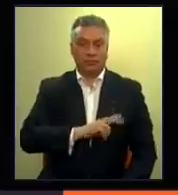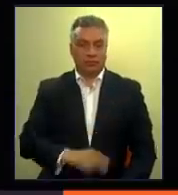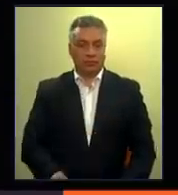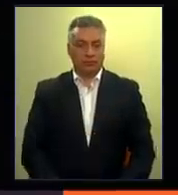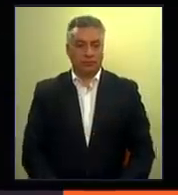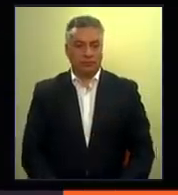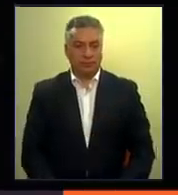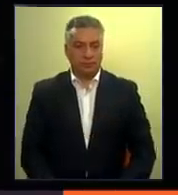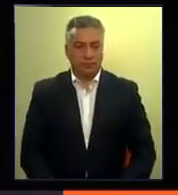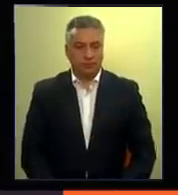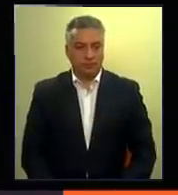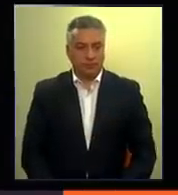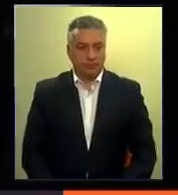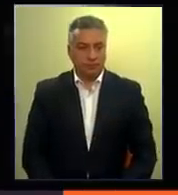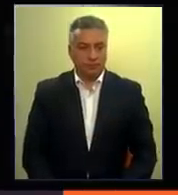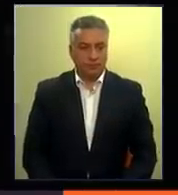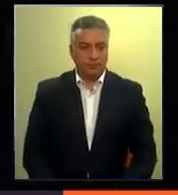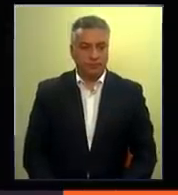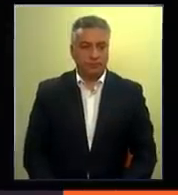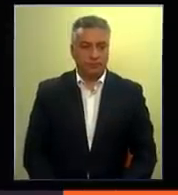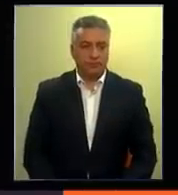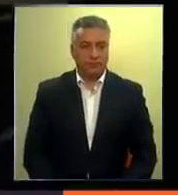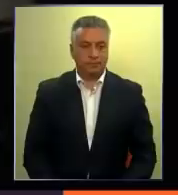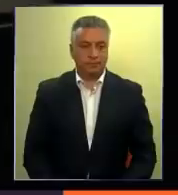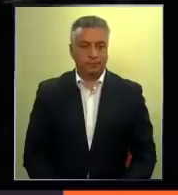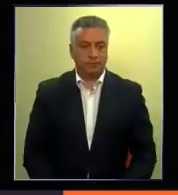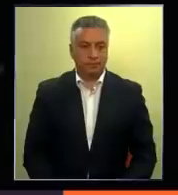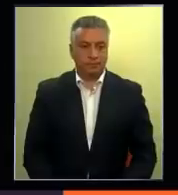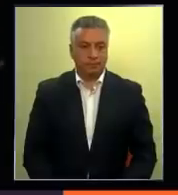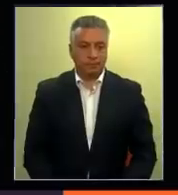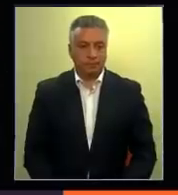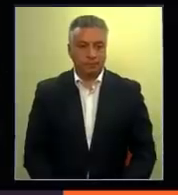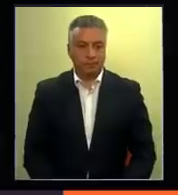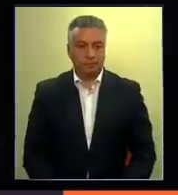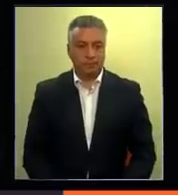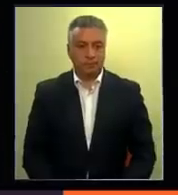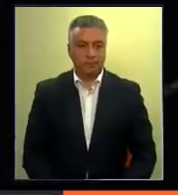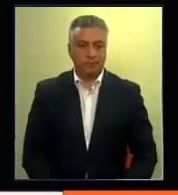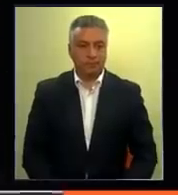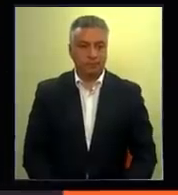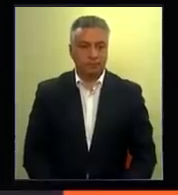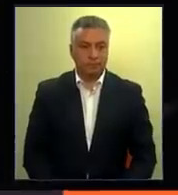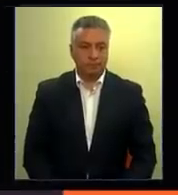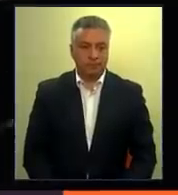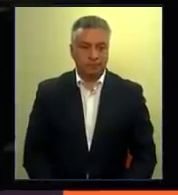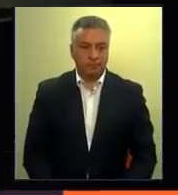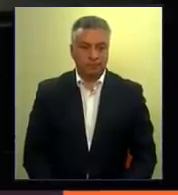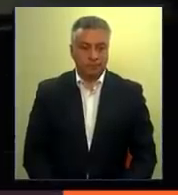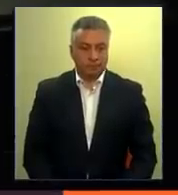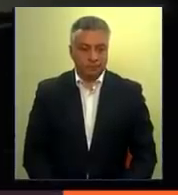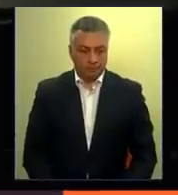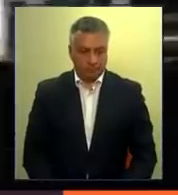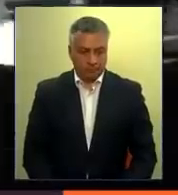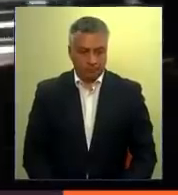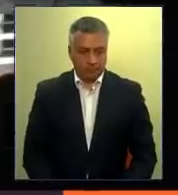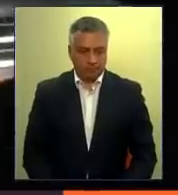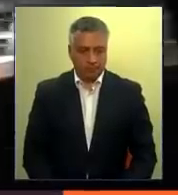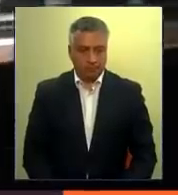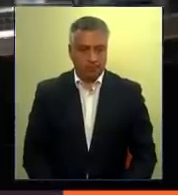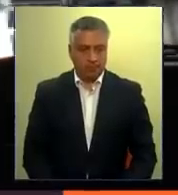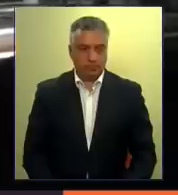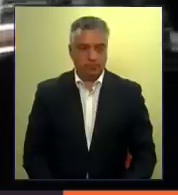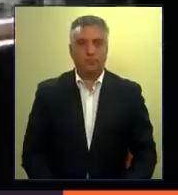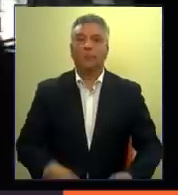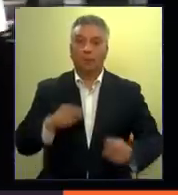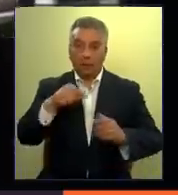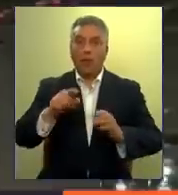Este paseo Wheelwright, que une Barón con Caleta Portal. Es otro de